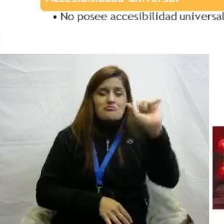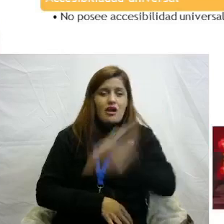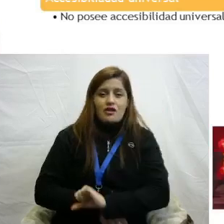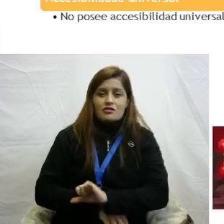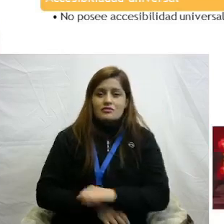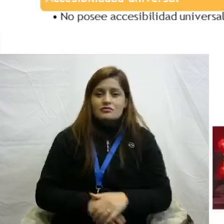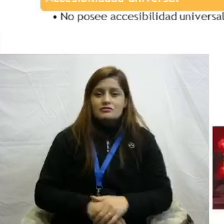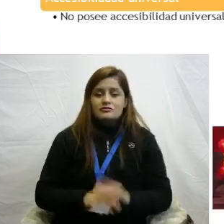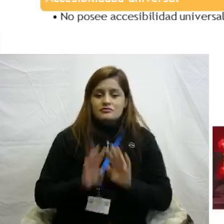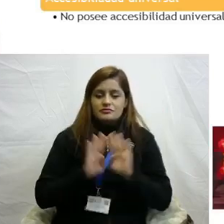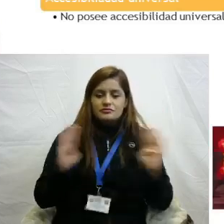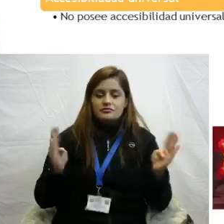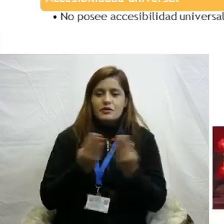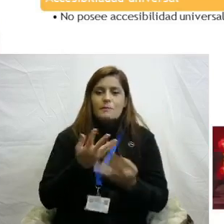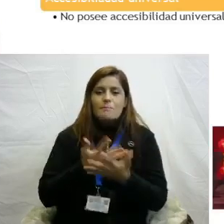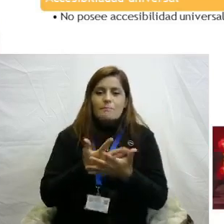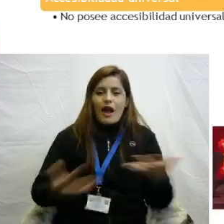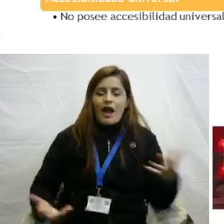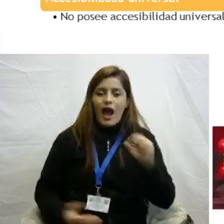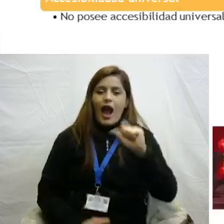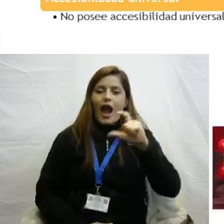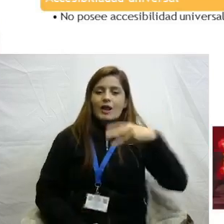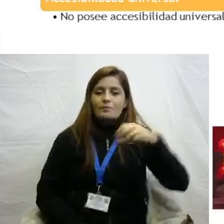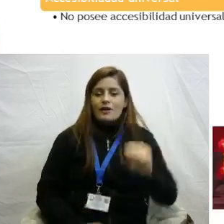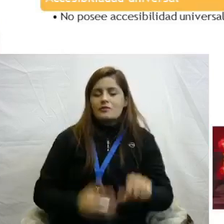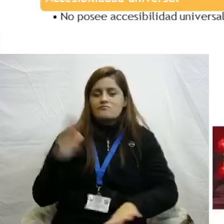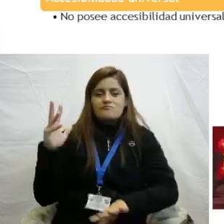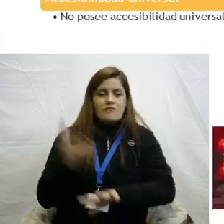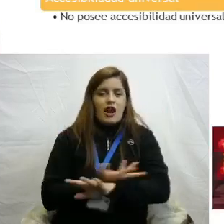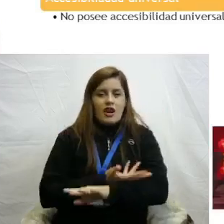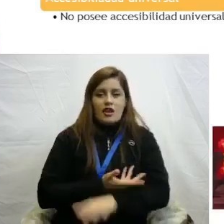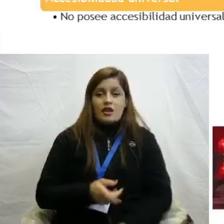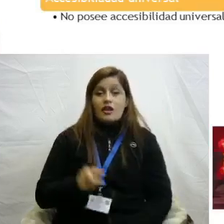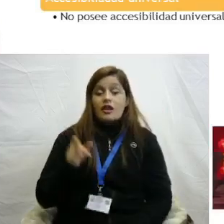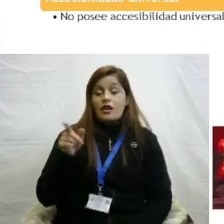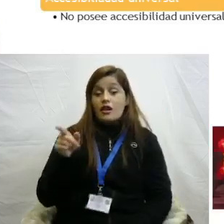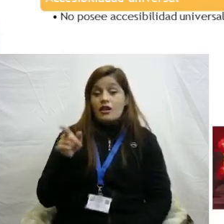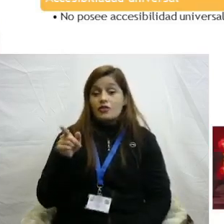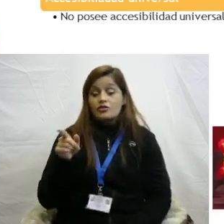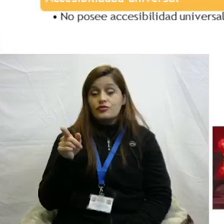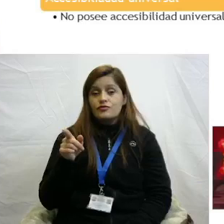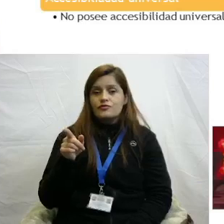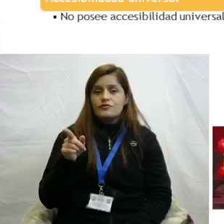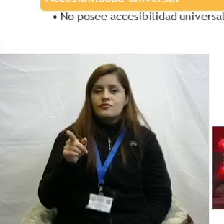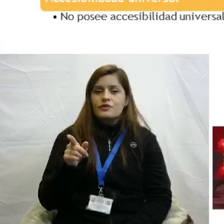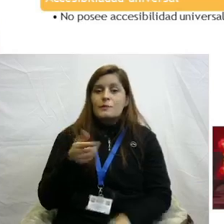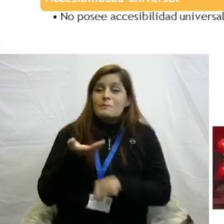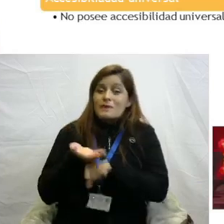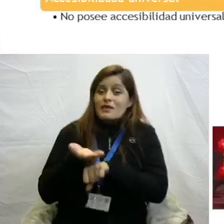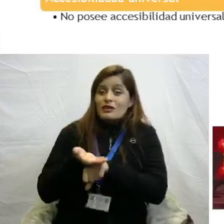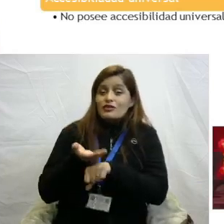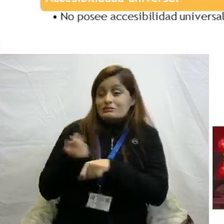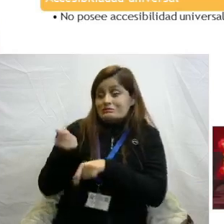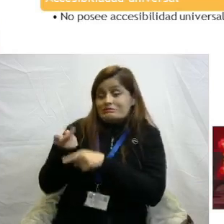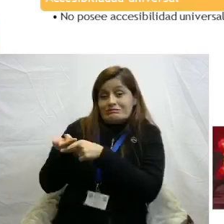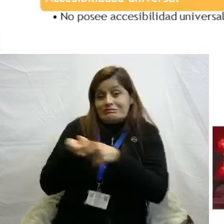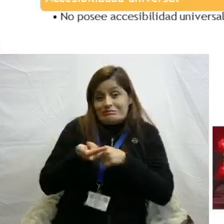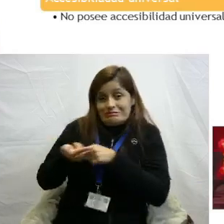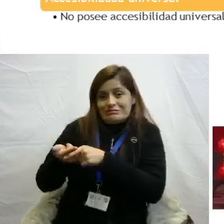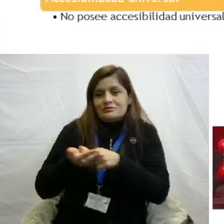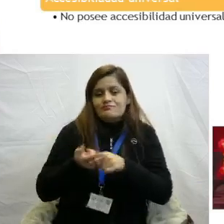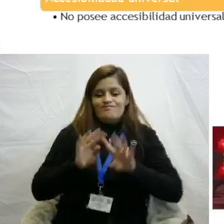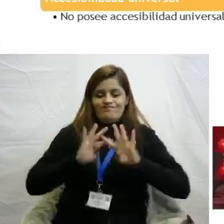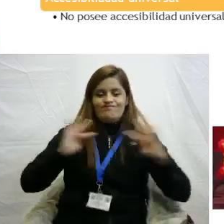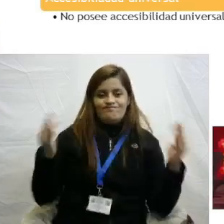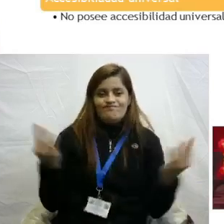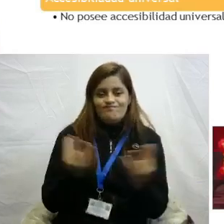de malla ACMA, pero en malas condiciones. Ellos han estado poniendo con algún financiamiento propio algún cierre para